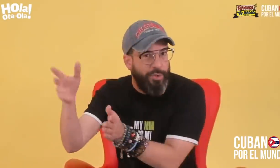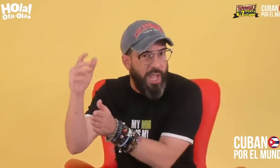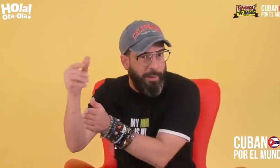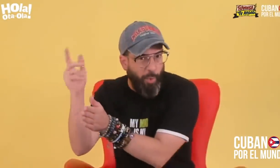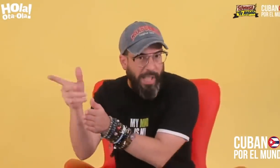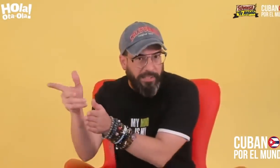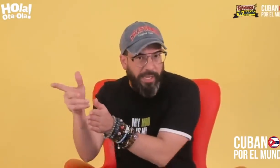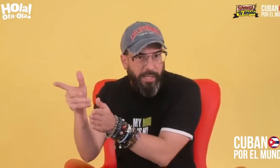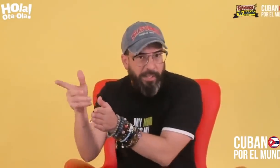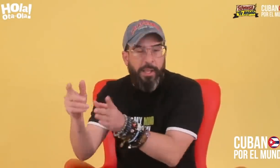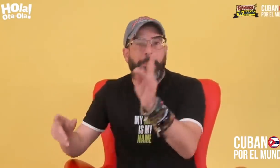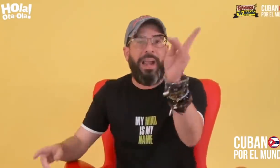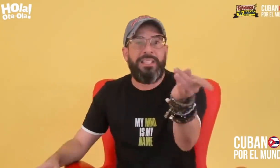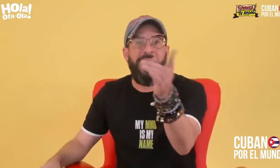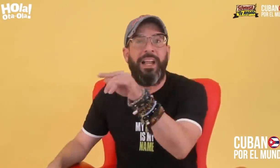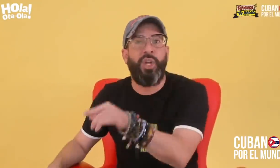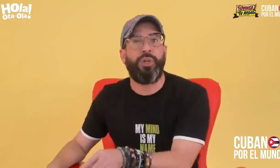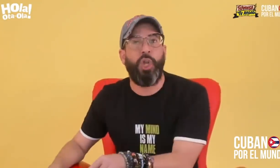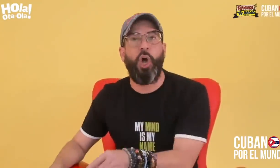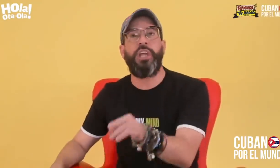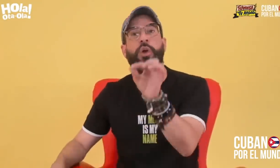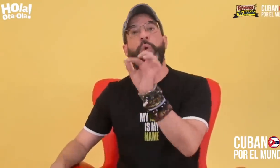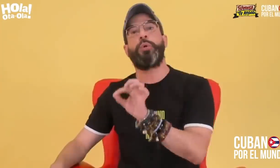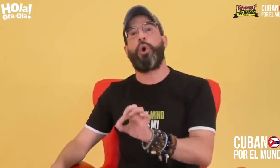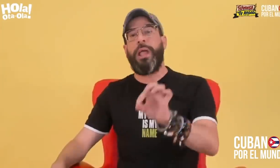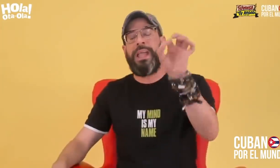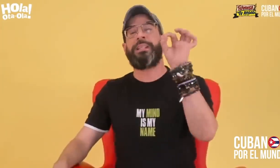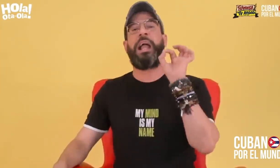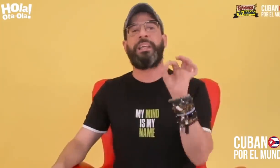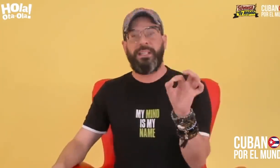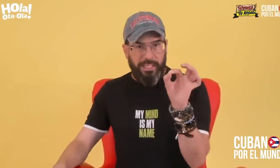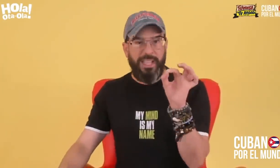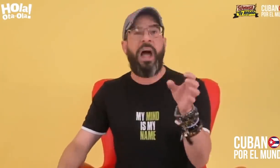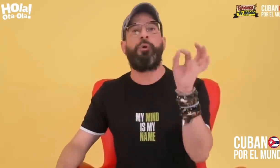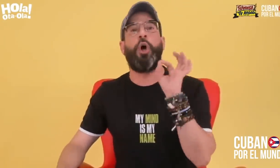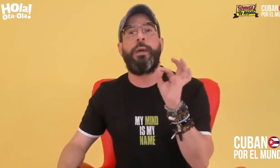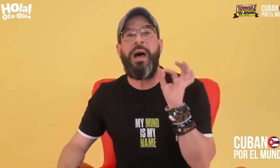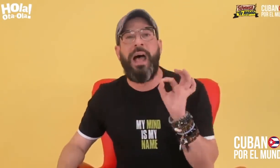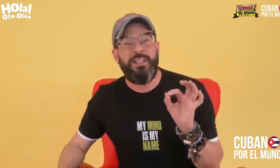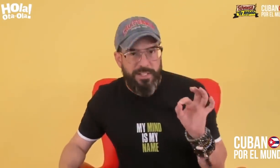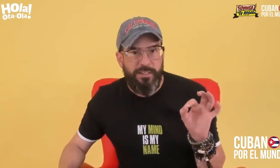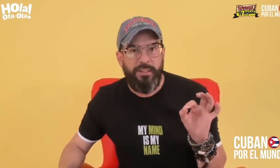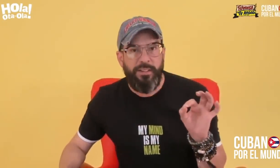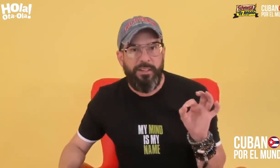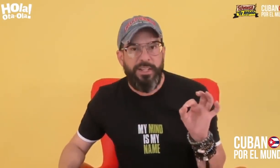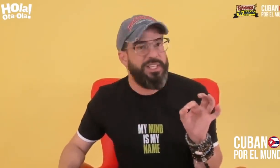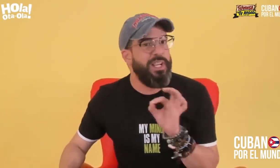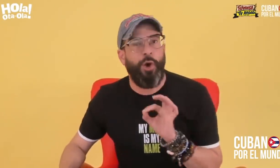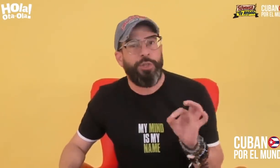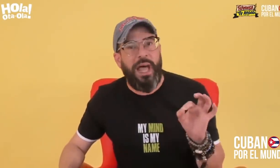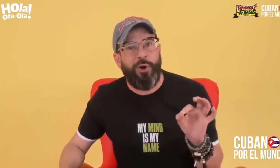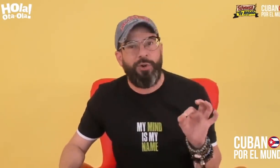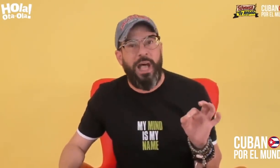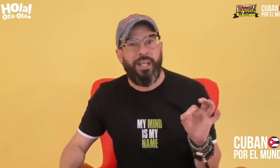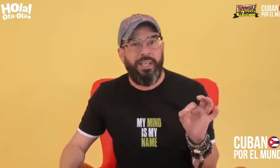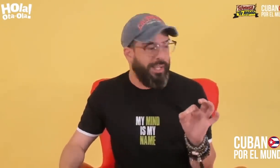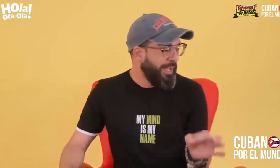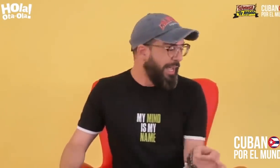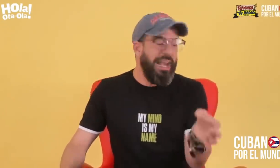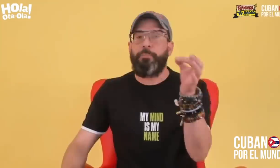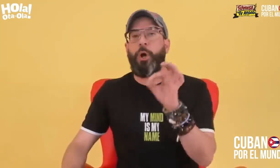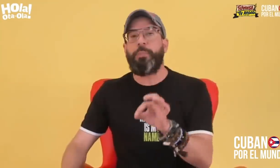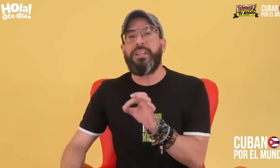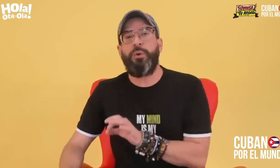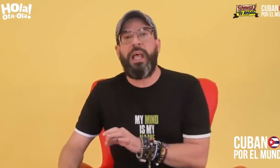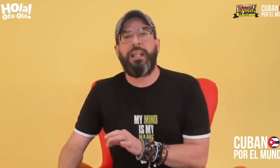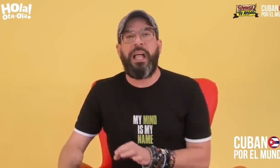otras causas de muerte, parece que el doctor incluyó en esta lista y habló de más sin contar con nadie.